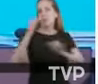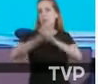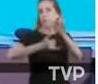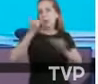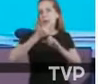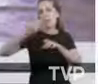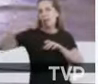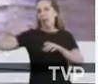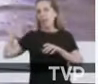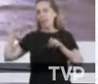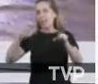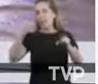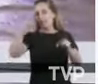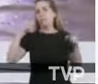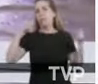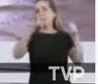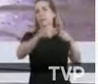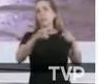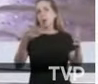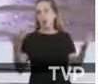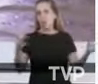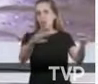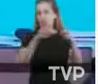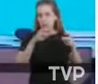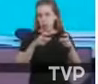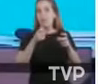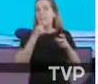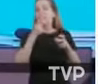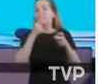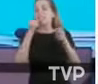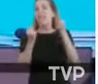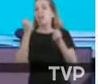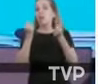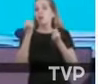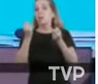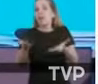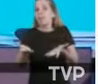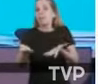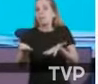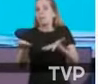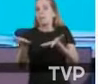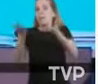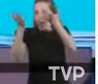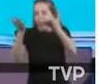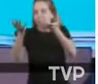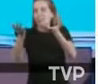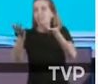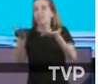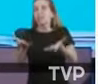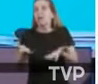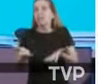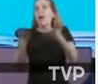equilibrio fiscal al que se apunta. Y por supuesto que si además la economía creciese más que en el escenario de base, que es un escenario